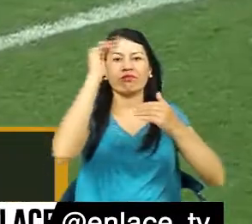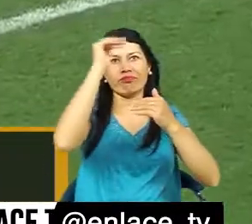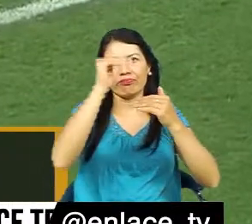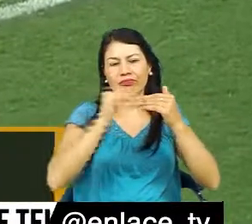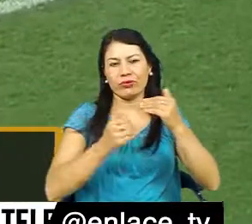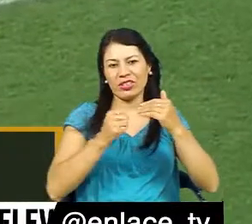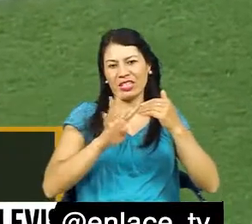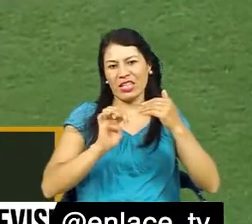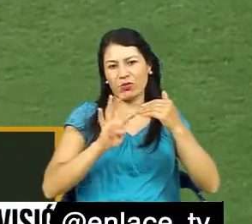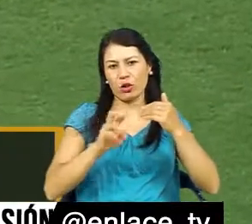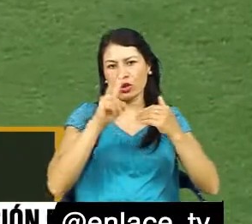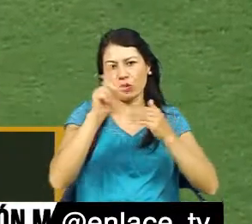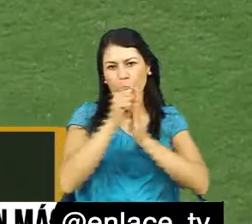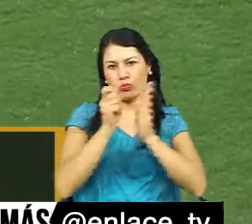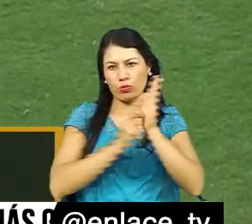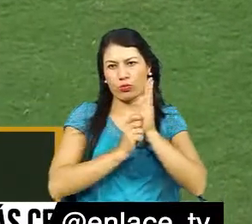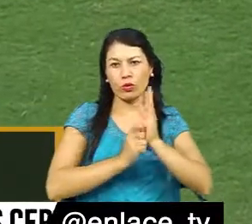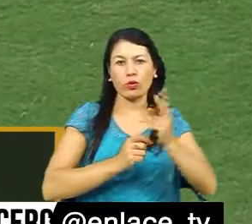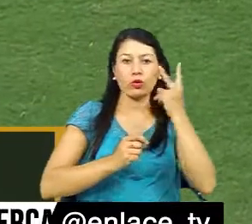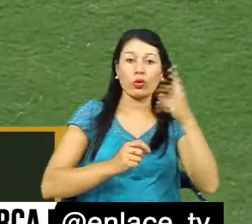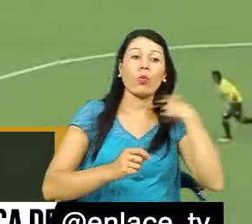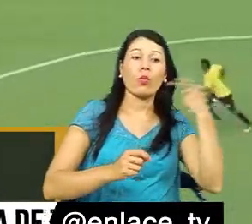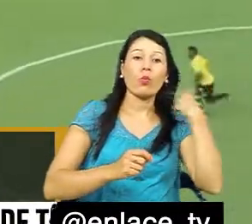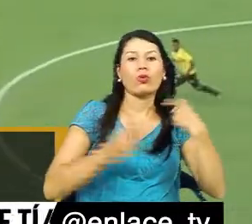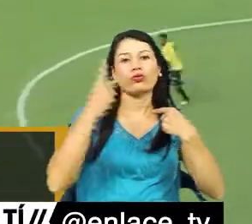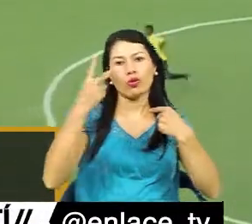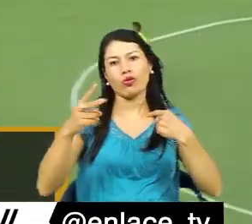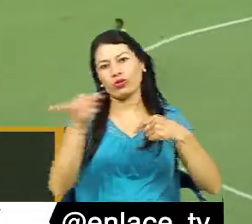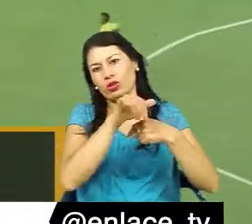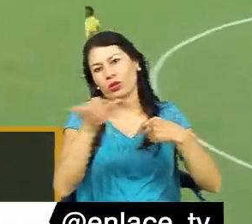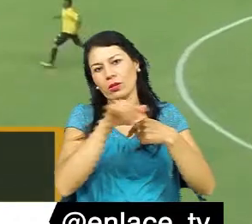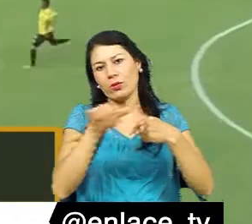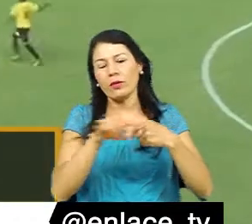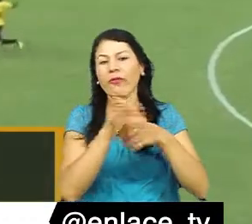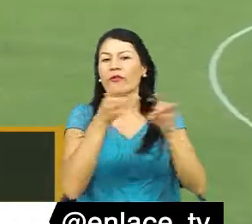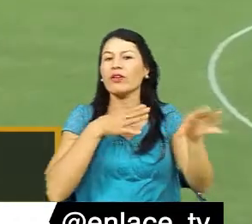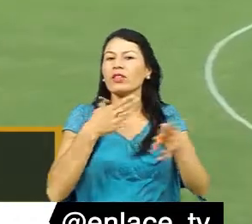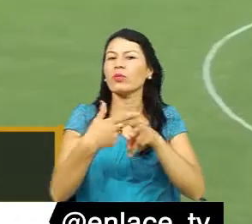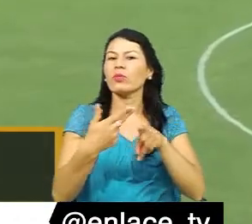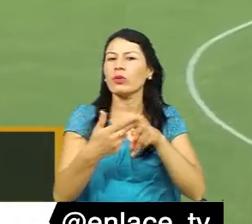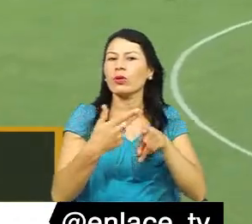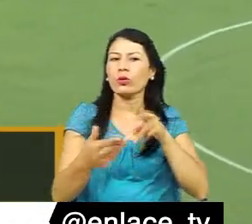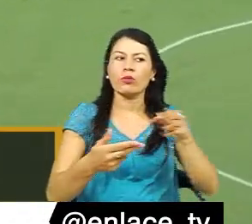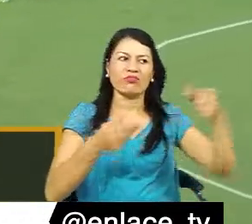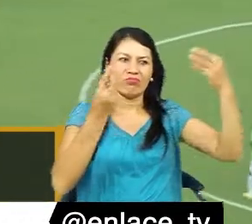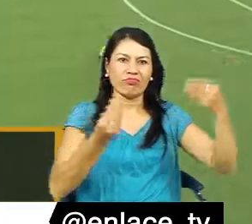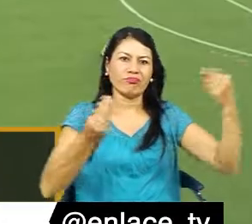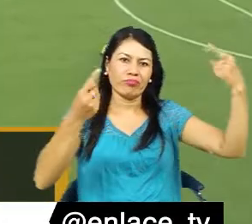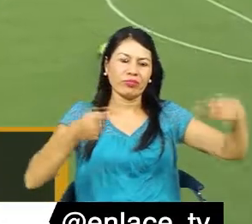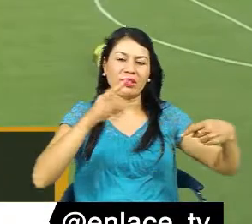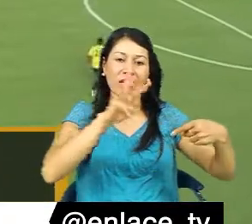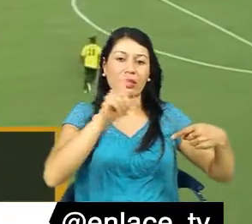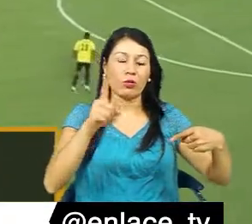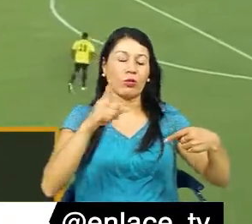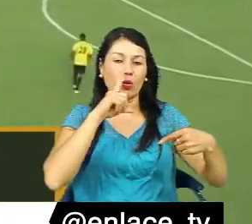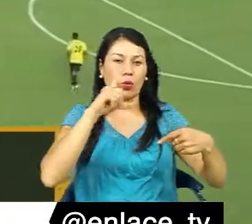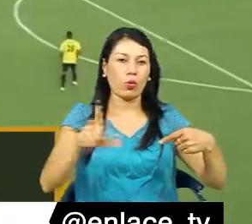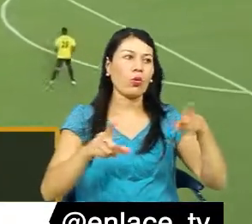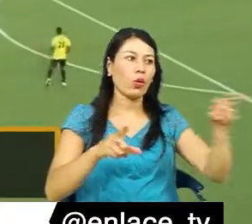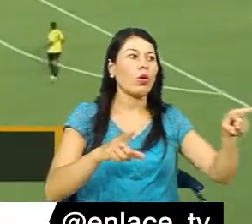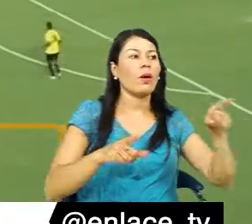perdidos y 2 empatados. La fecha número 6 para Alianza Petrolera será de visitante contra Junior de Barranquilla el 31 de julio, para